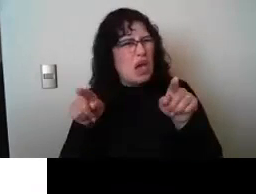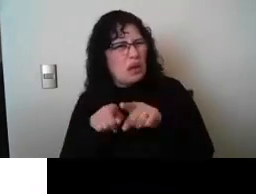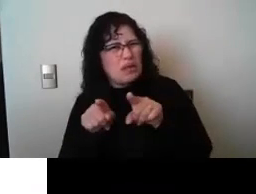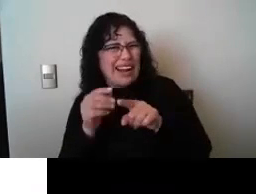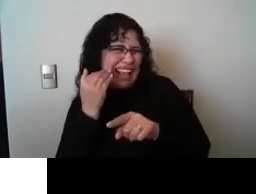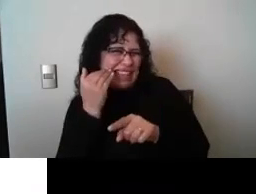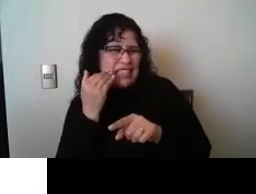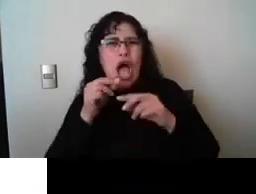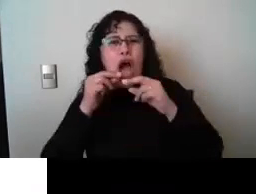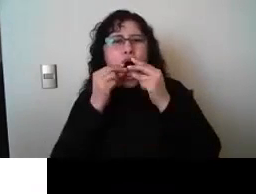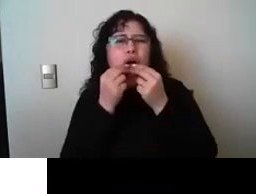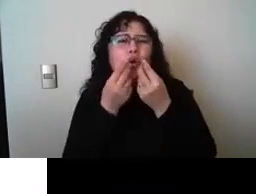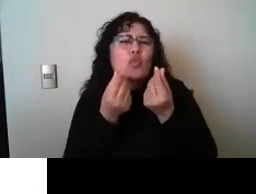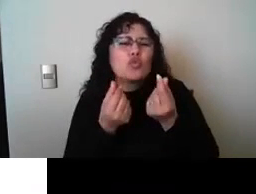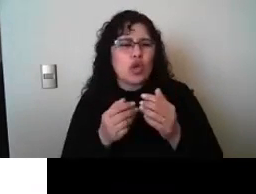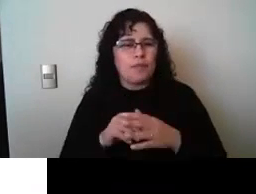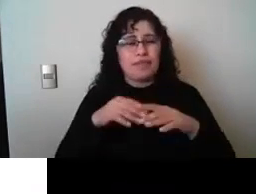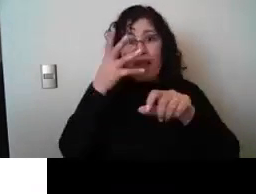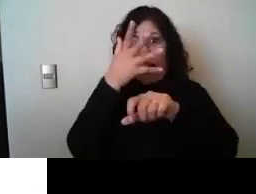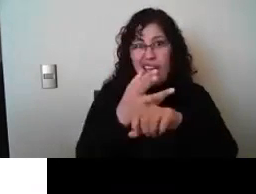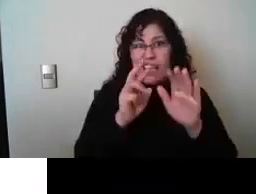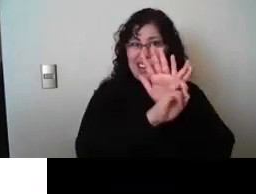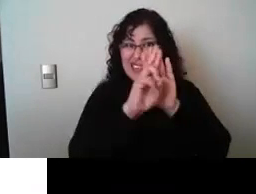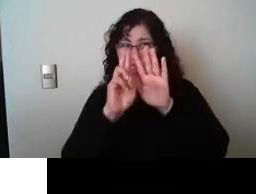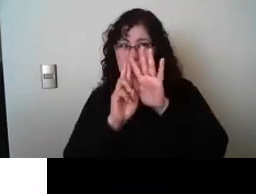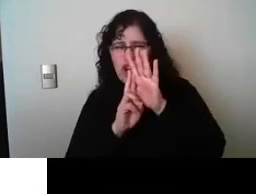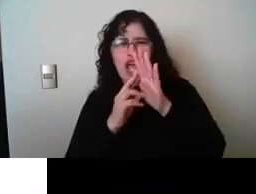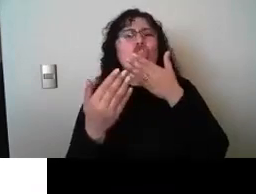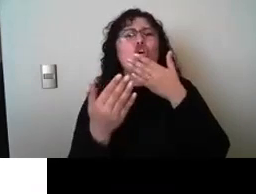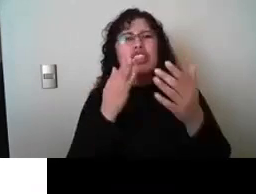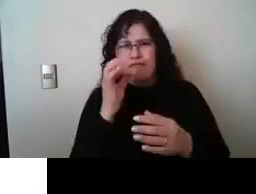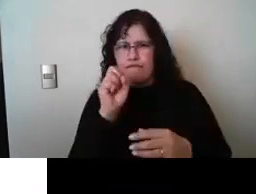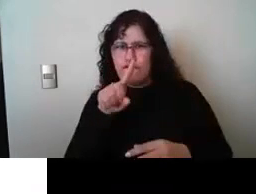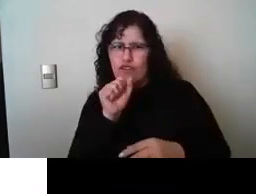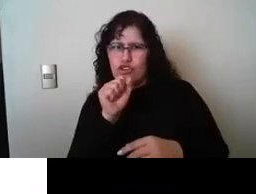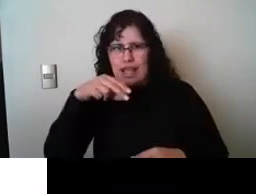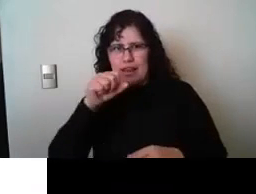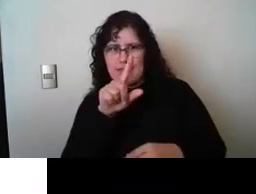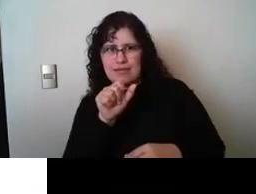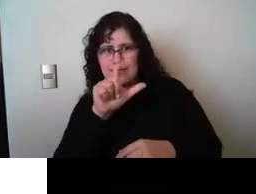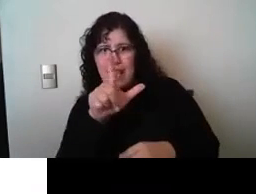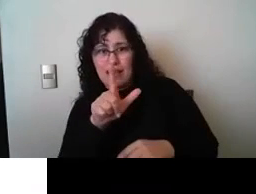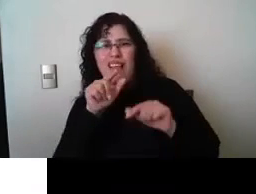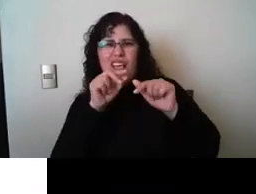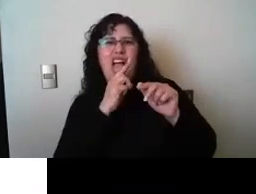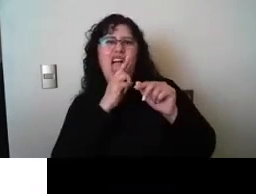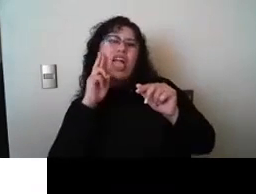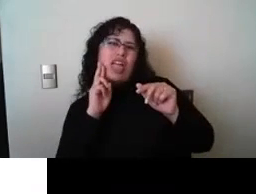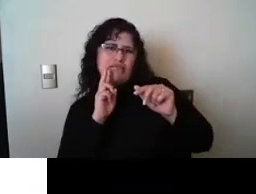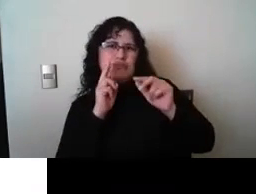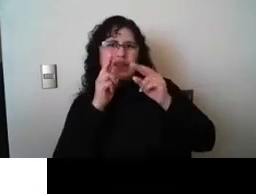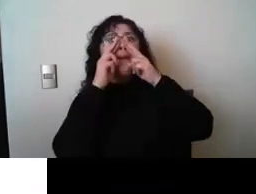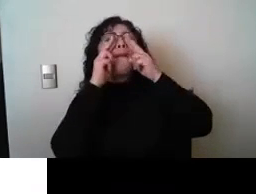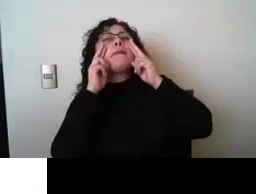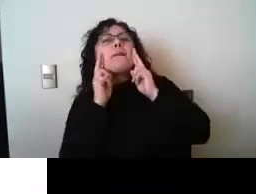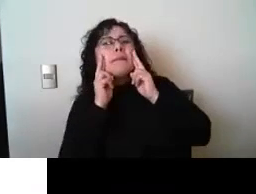receptores olfatorios que nosotros ya sabemos que están en las fosas nasales y que los receptores forman